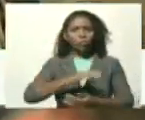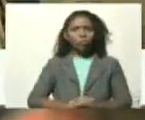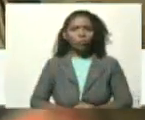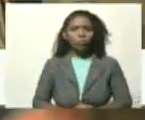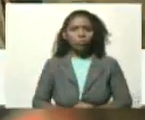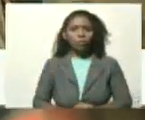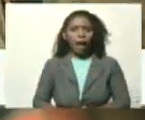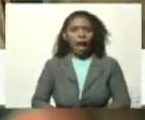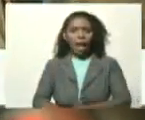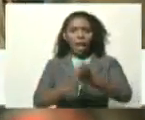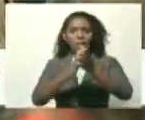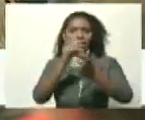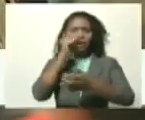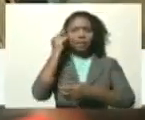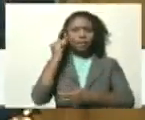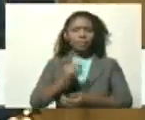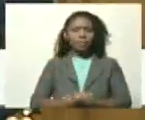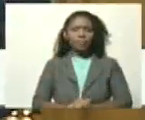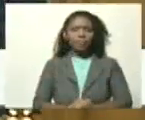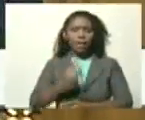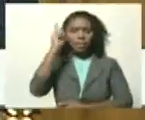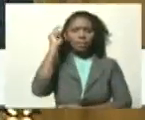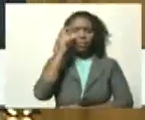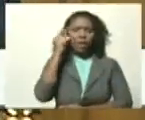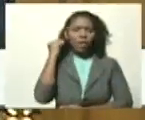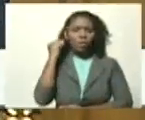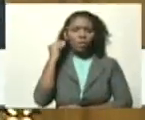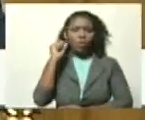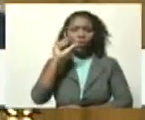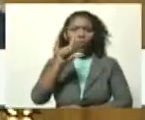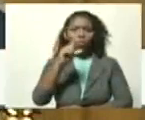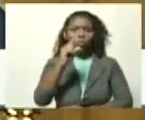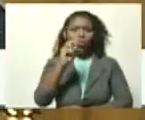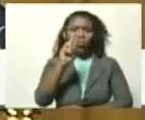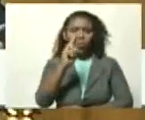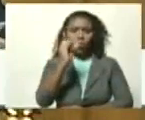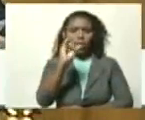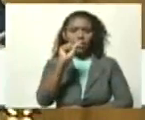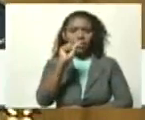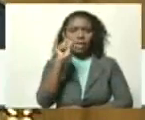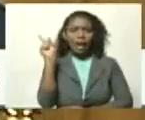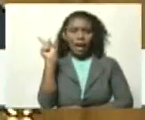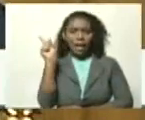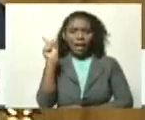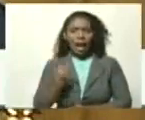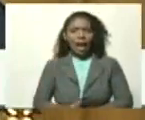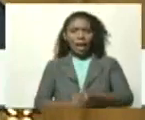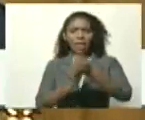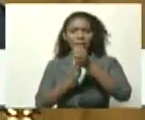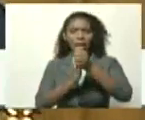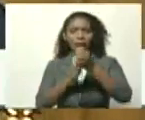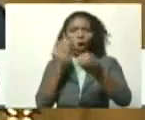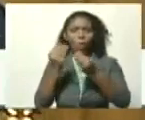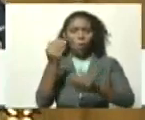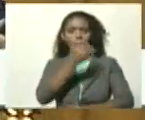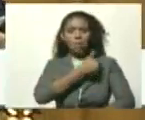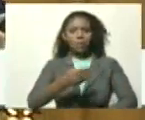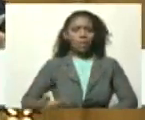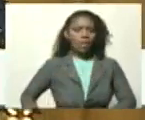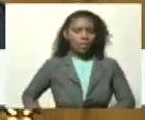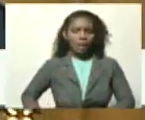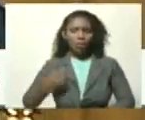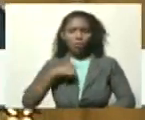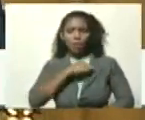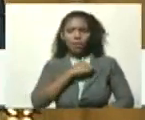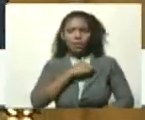Al líder, diputado Luis Augusto Romero, para que encabece como presidente